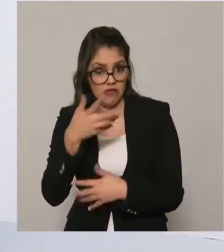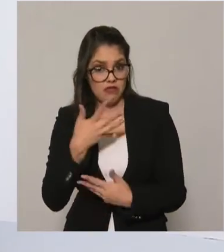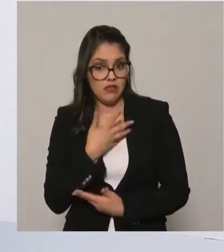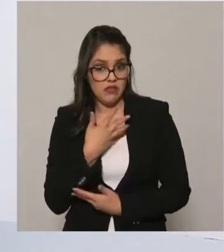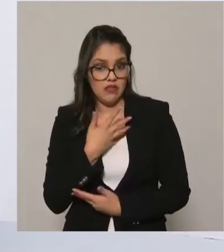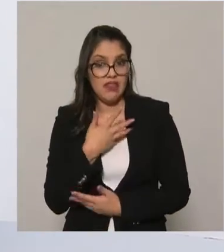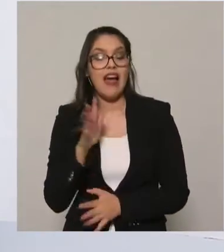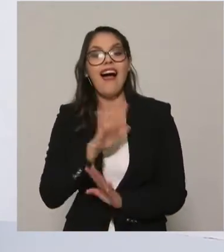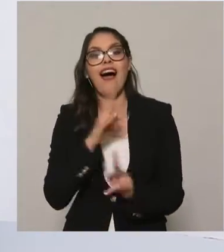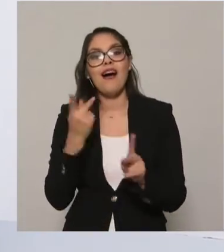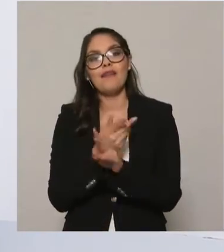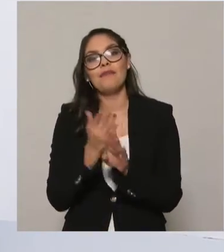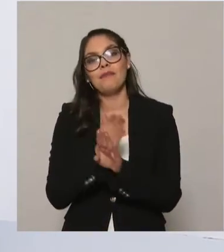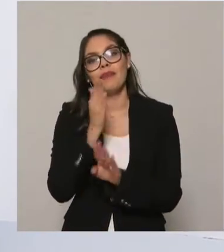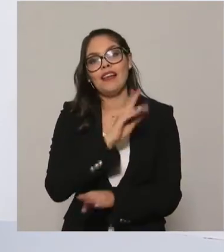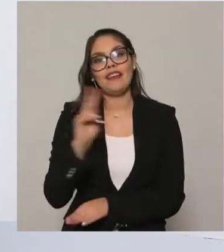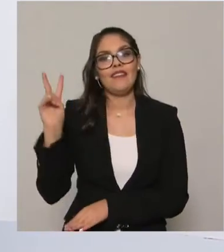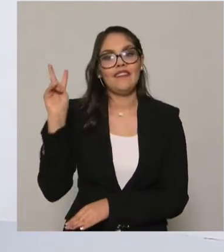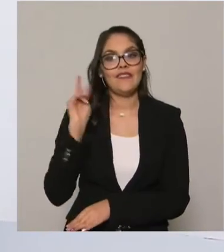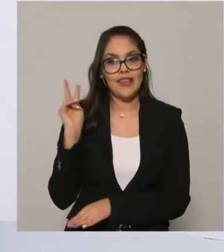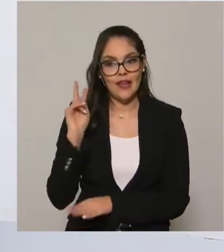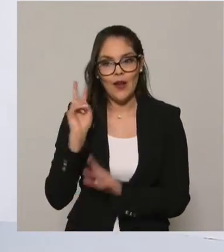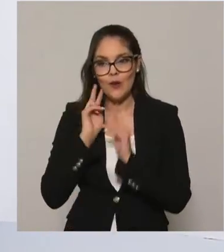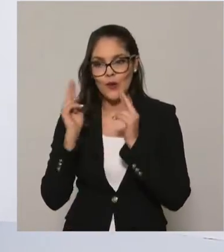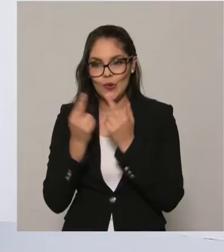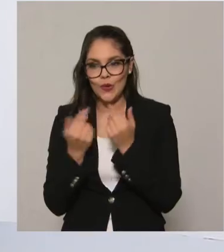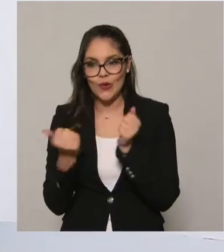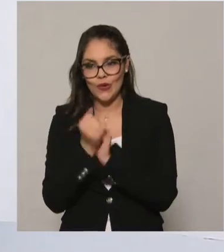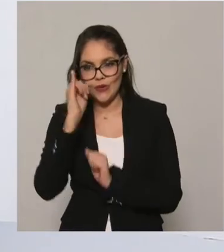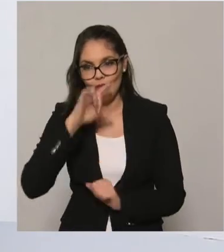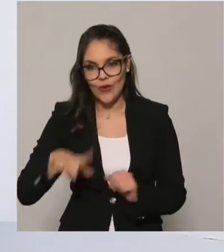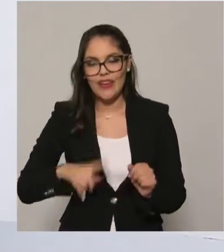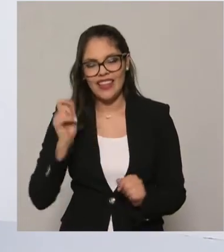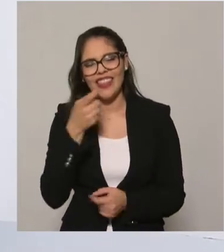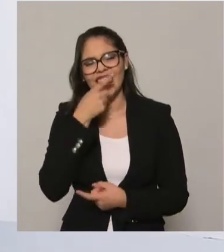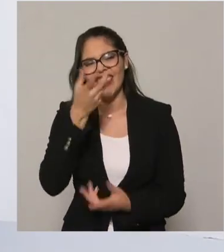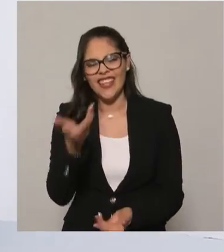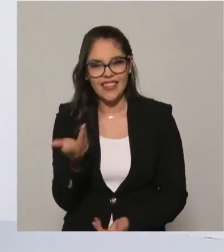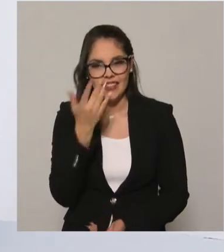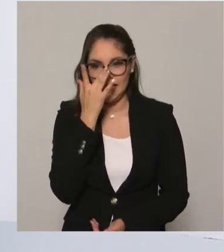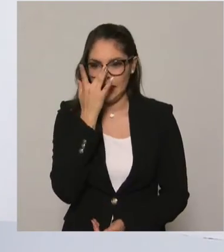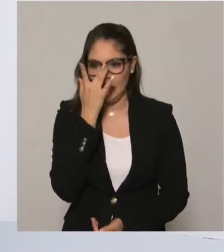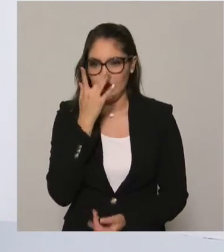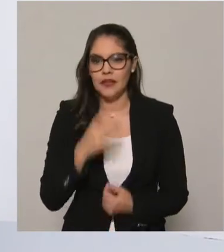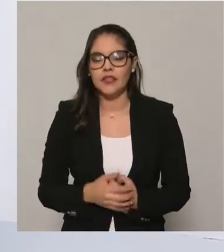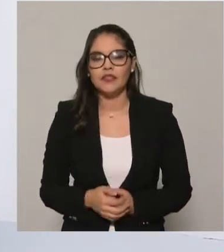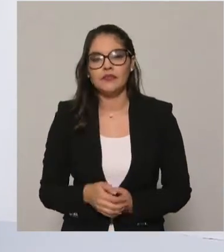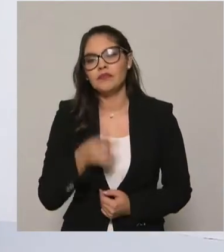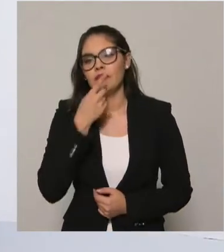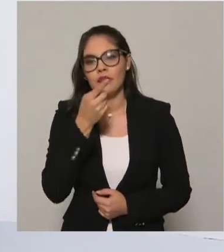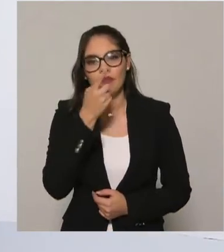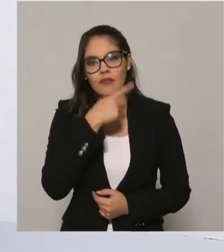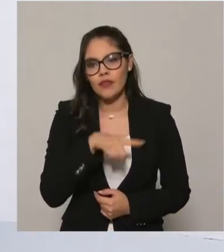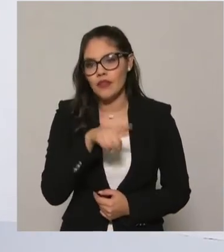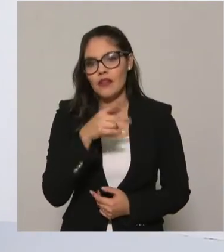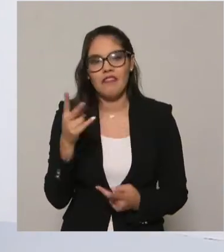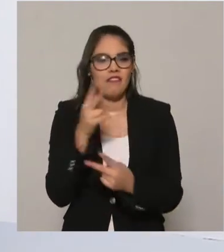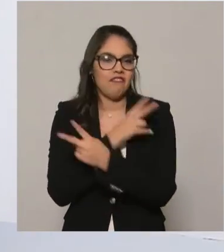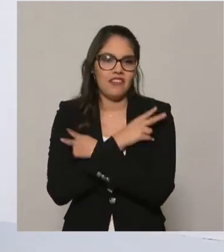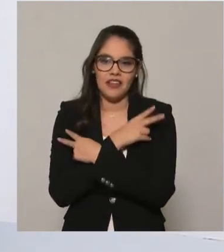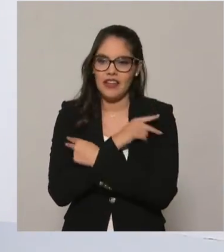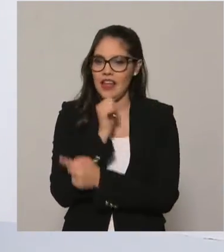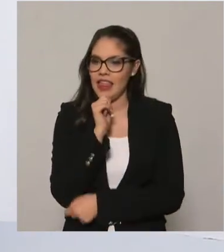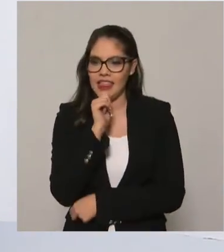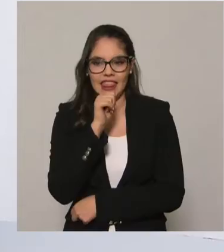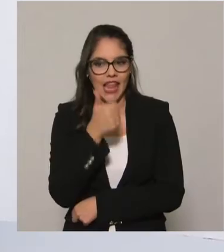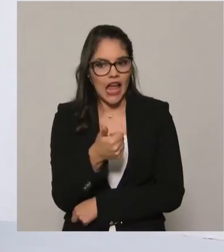Ya lo tuvimos, fue el viernes pasado. Ah, qué bueno, Alberto. ¿Y qué les dijo, Pues que ella no se va a tomar vacaciones,